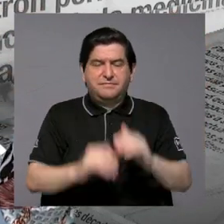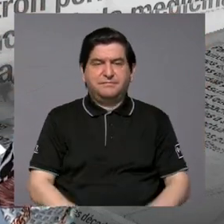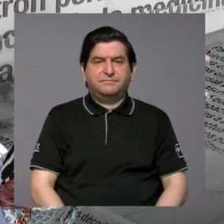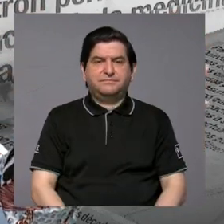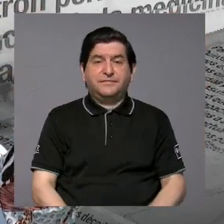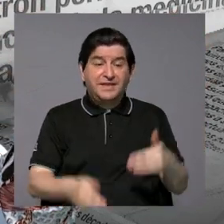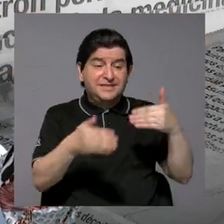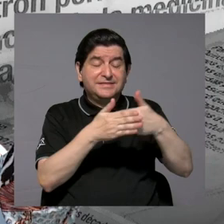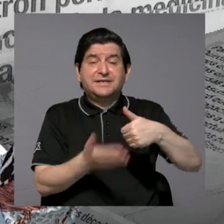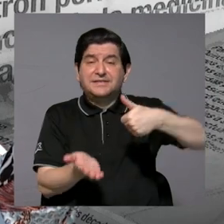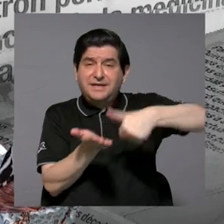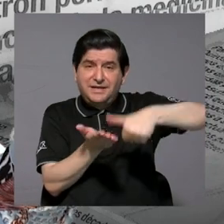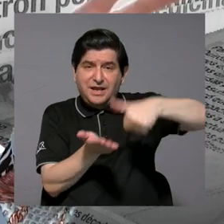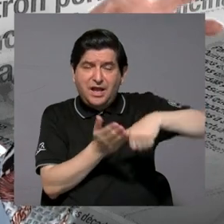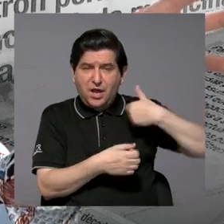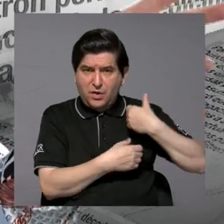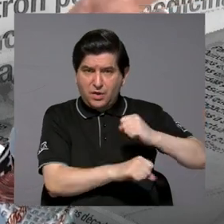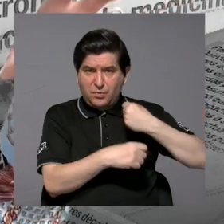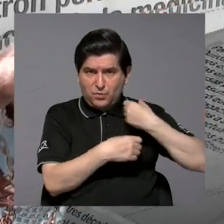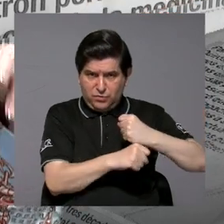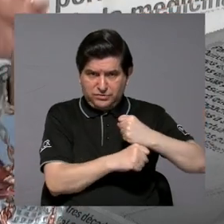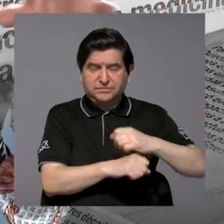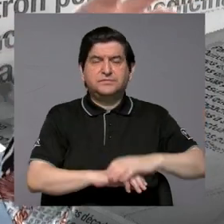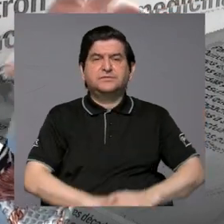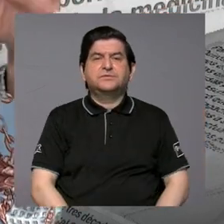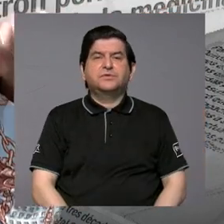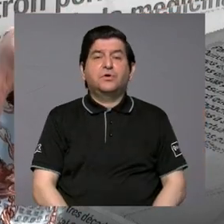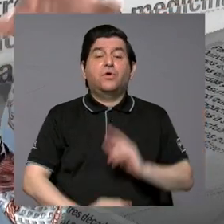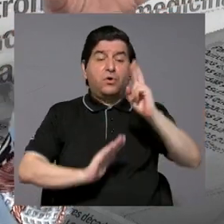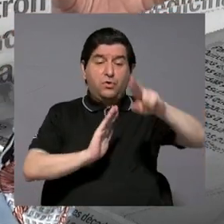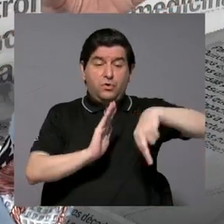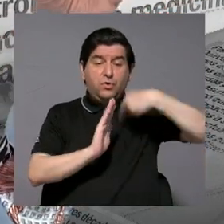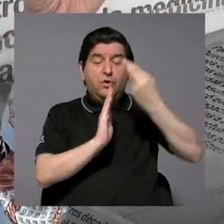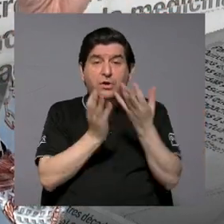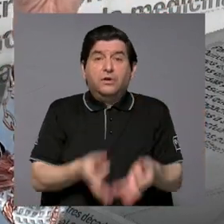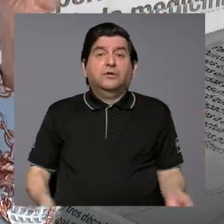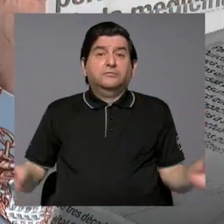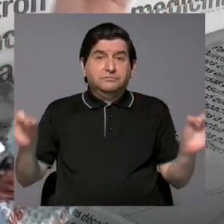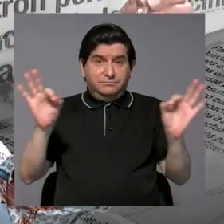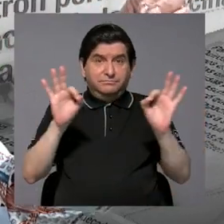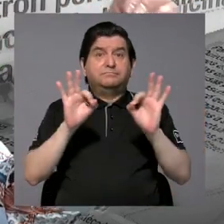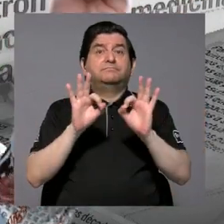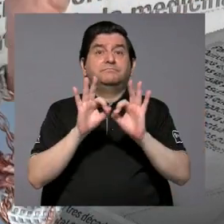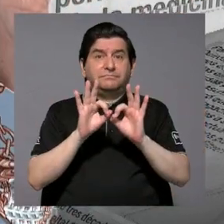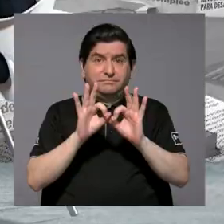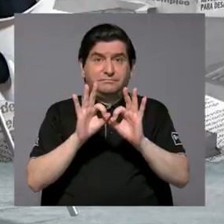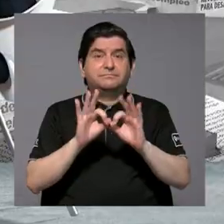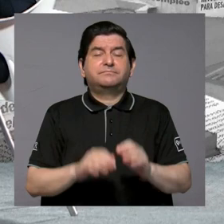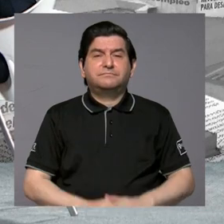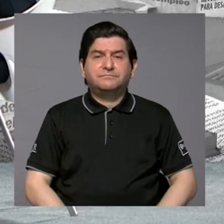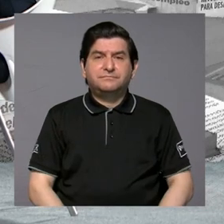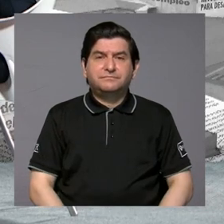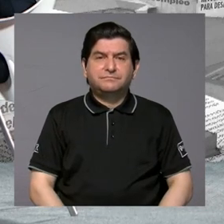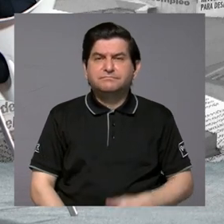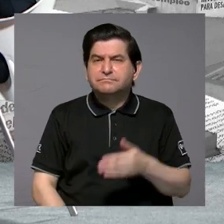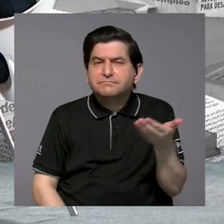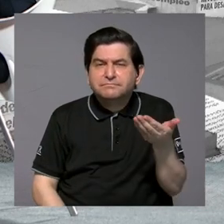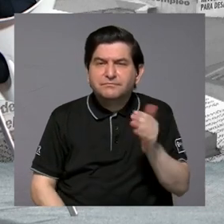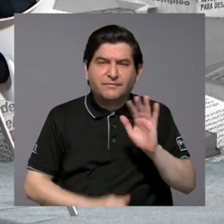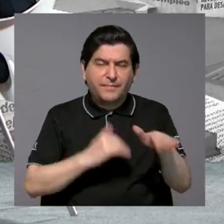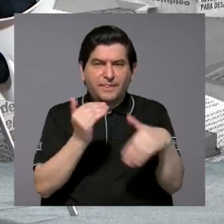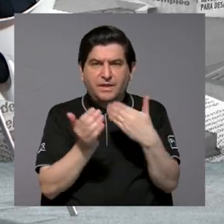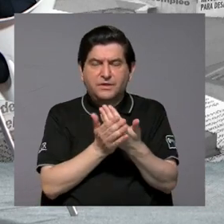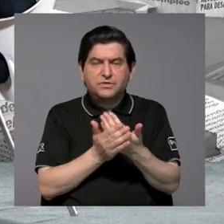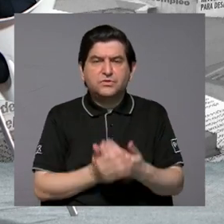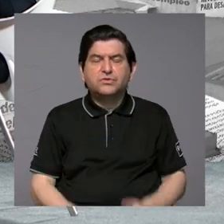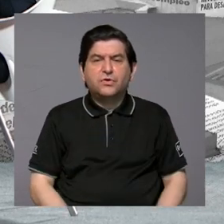las elecciones municipales en donde también juega un papel eh preponderante eh toda